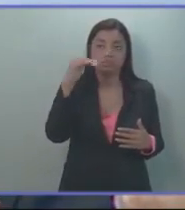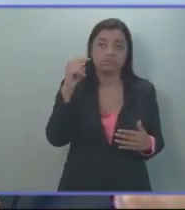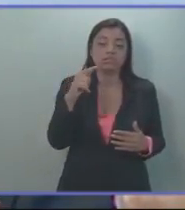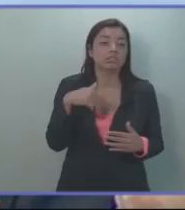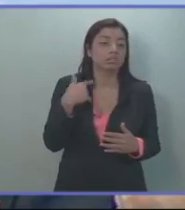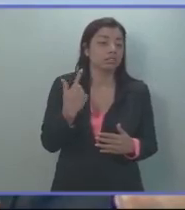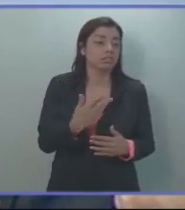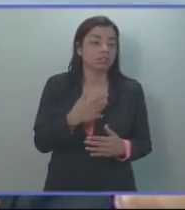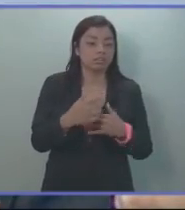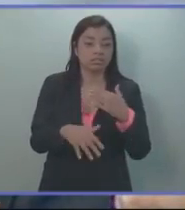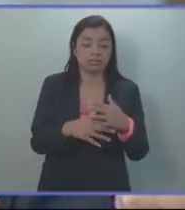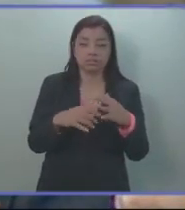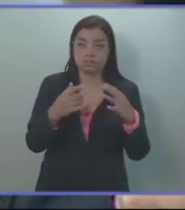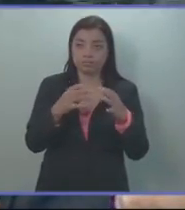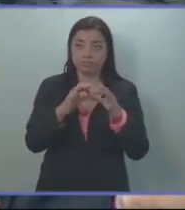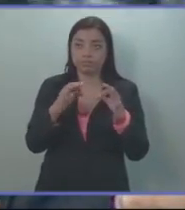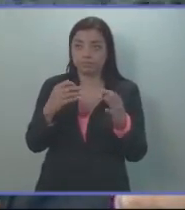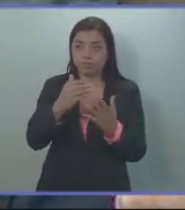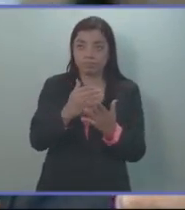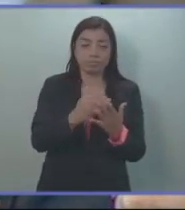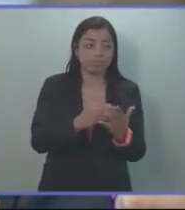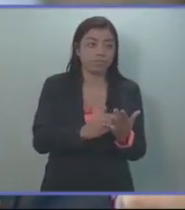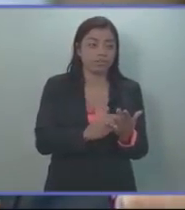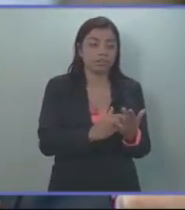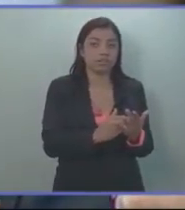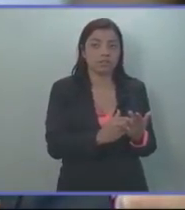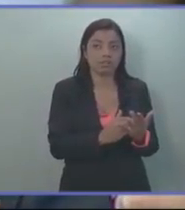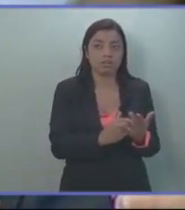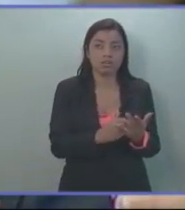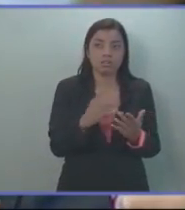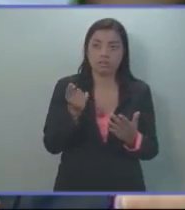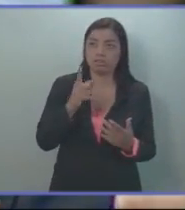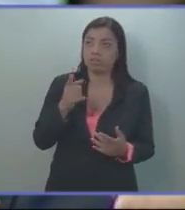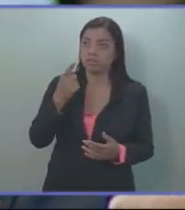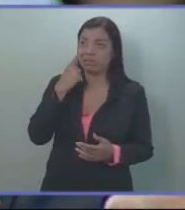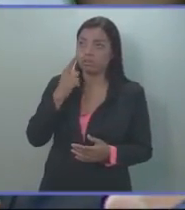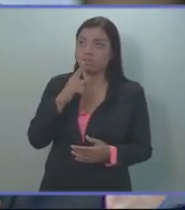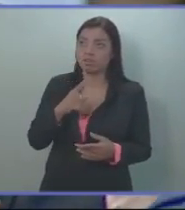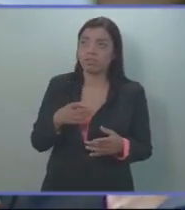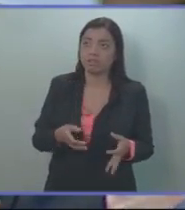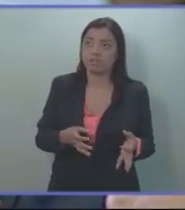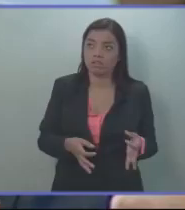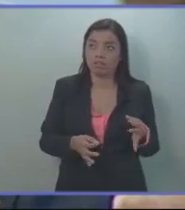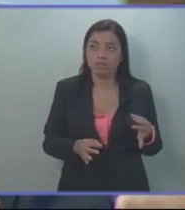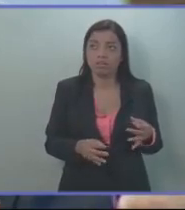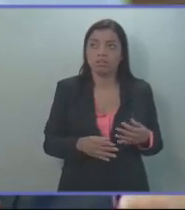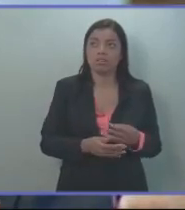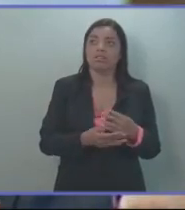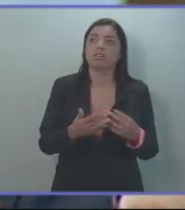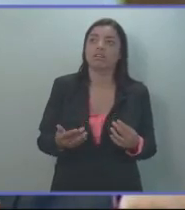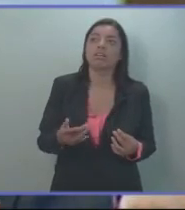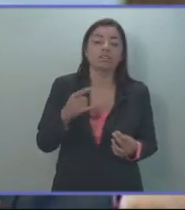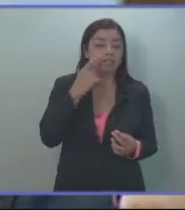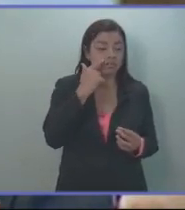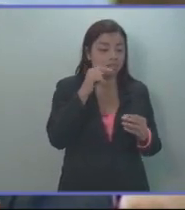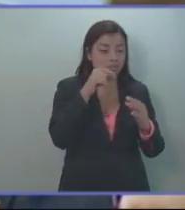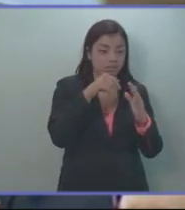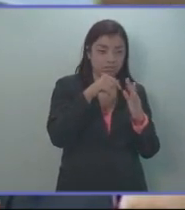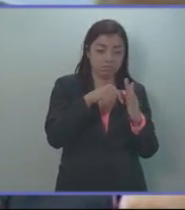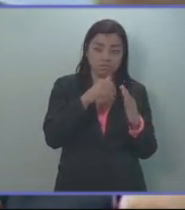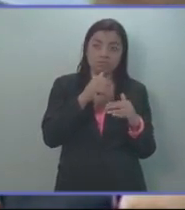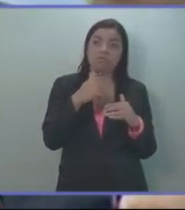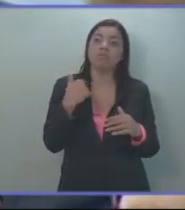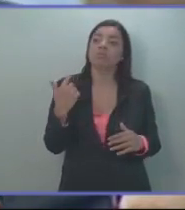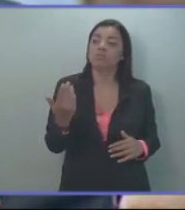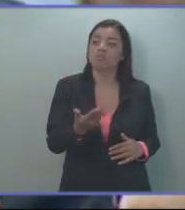vez que hacemos estas reasignaciones, no solo hay que verlo como forma, sino hay que verlo como fondo.